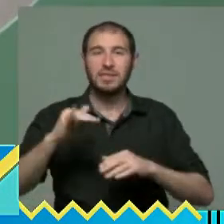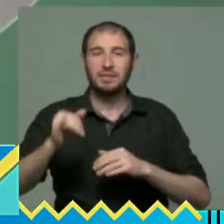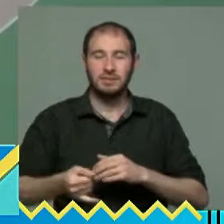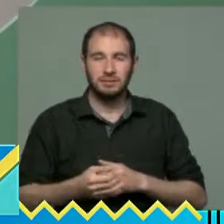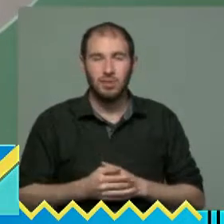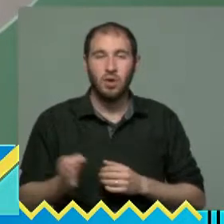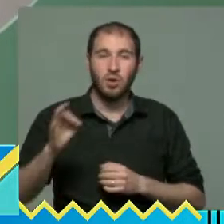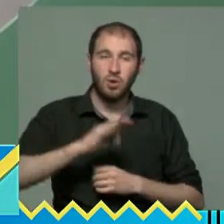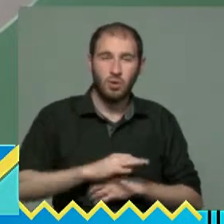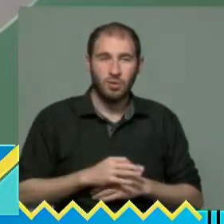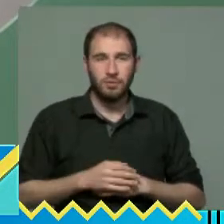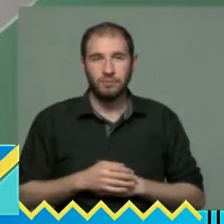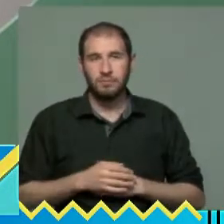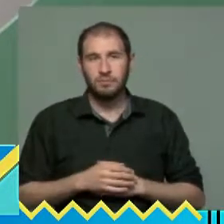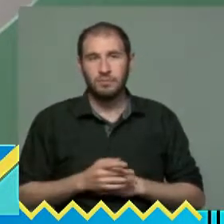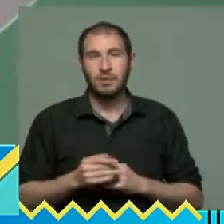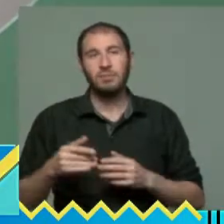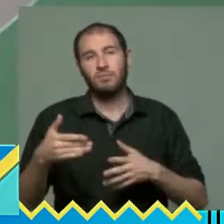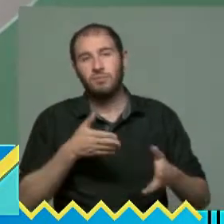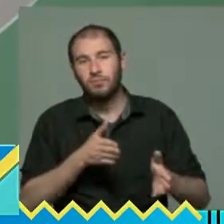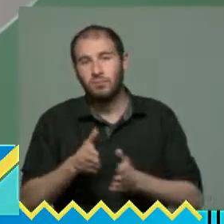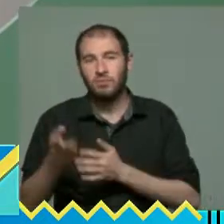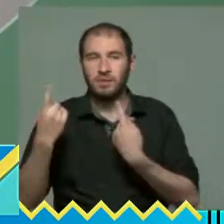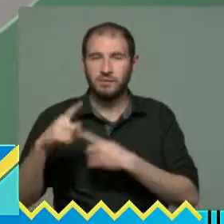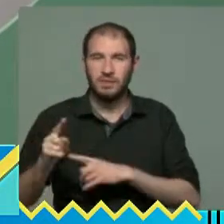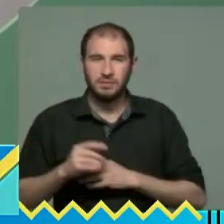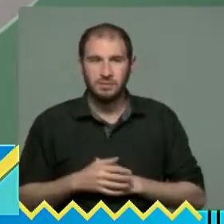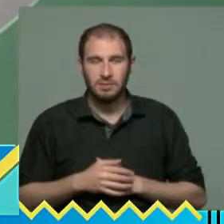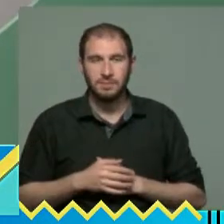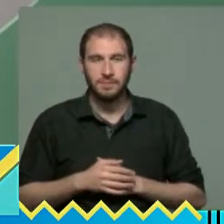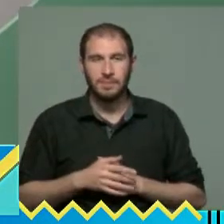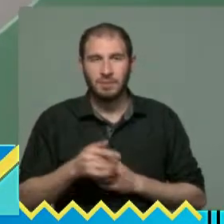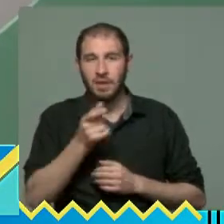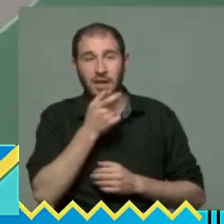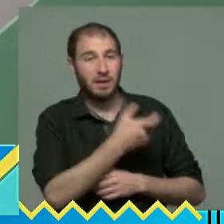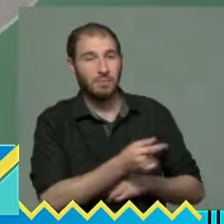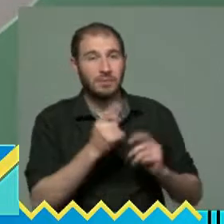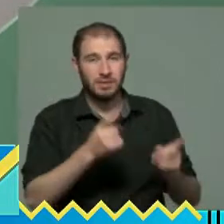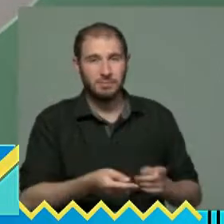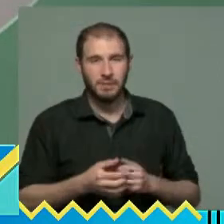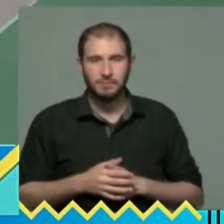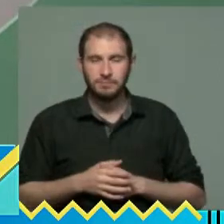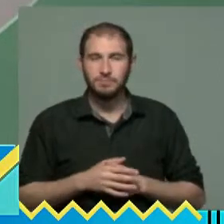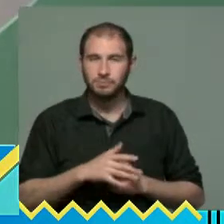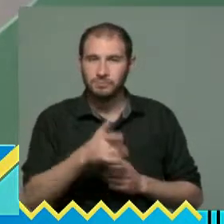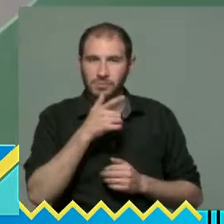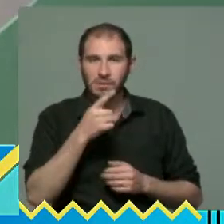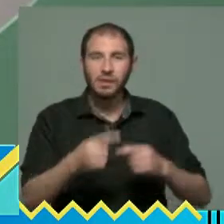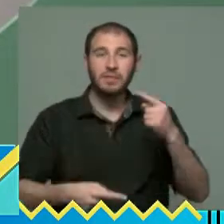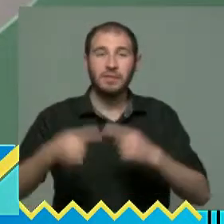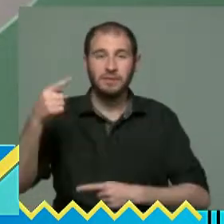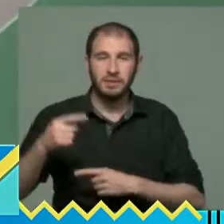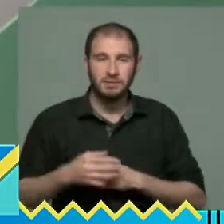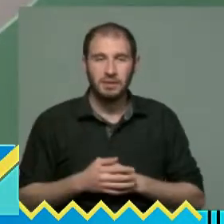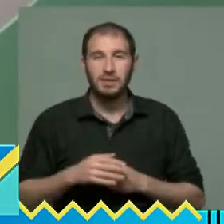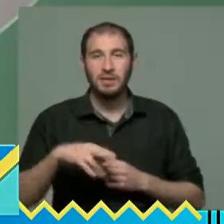electorales o llevan otro curso, que un poco para responderle también, eso me parece que es la diferencia